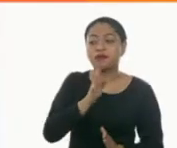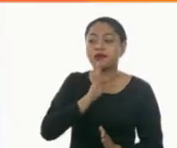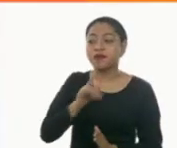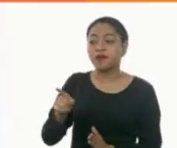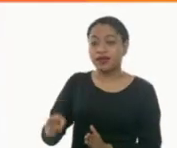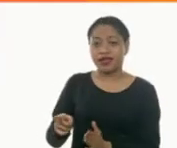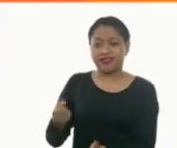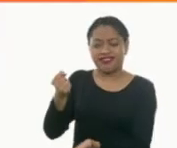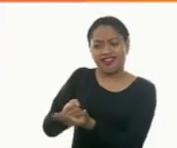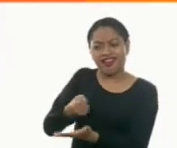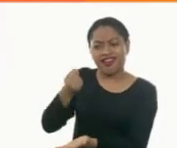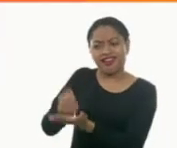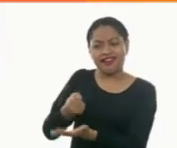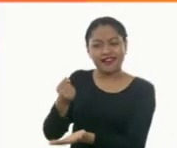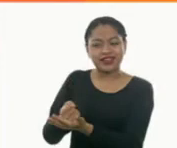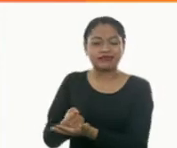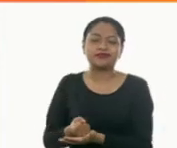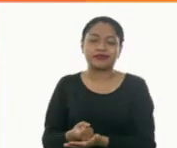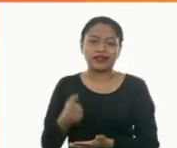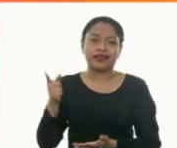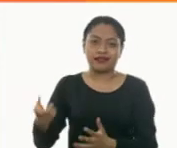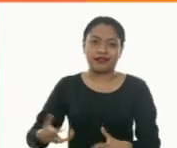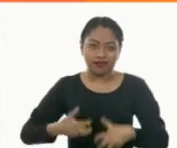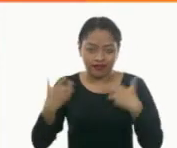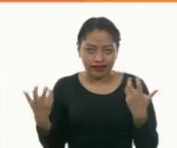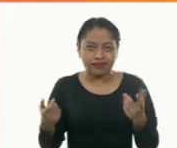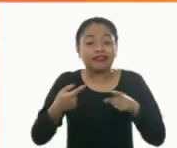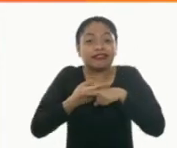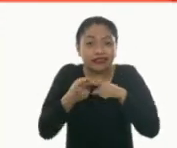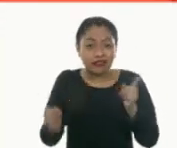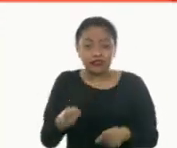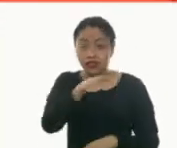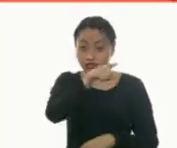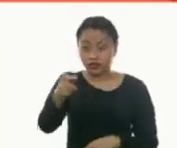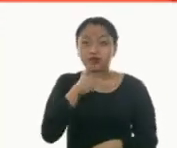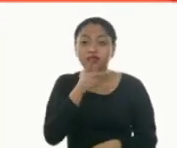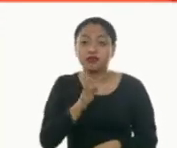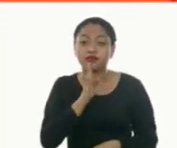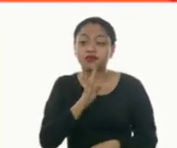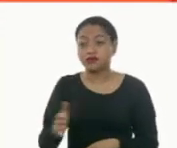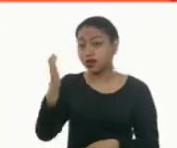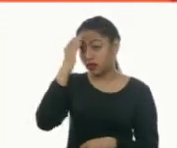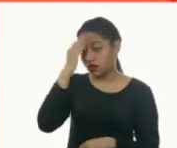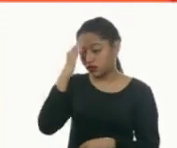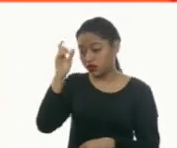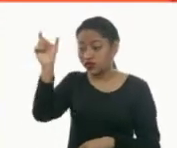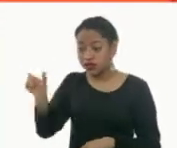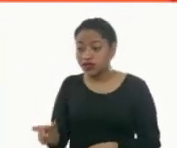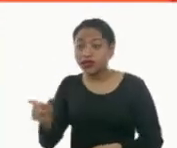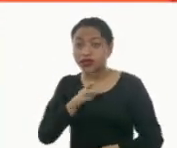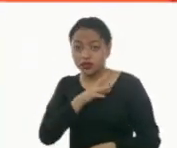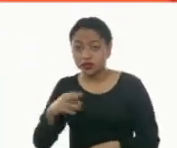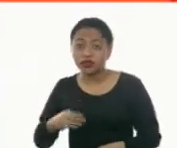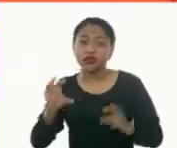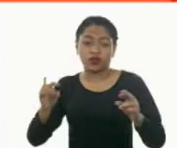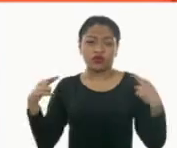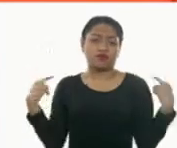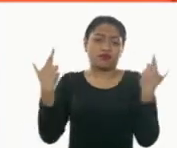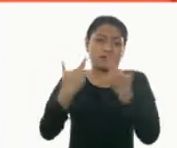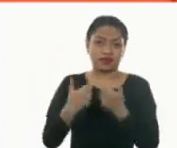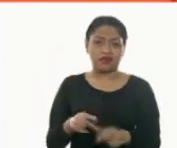yo recomiendo es, conoce a tu hijo con ayuda del maestro o con ayuda de